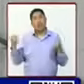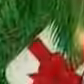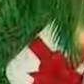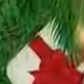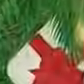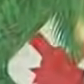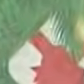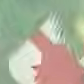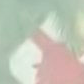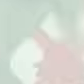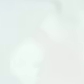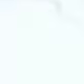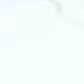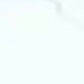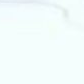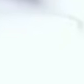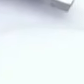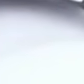temor.